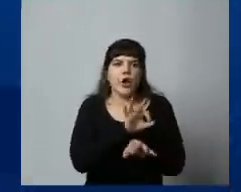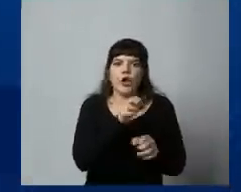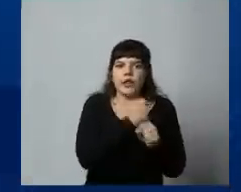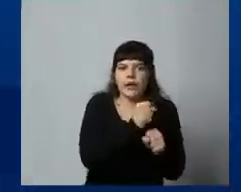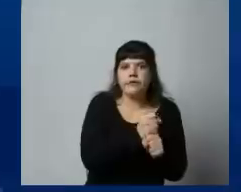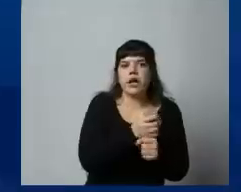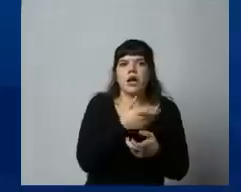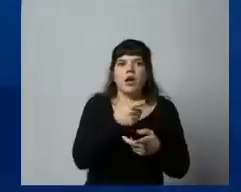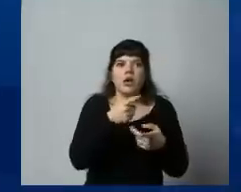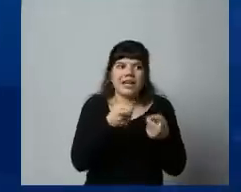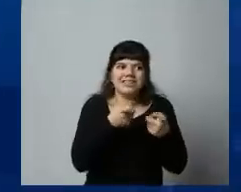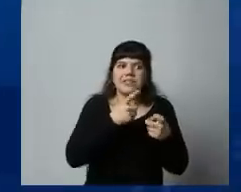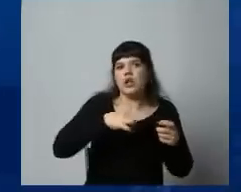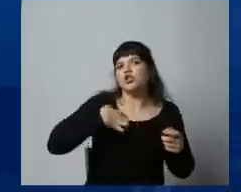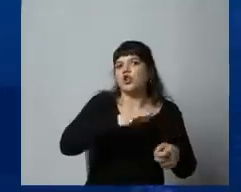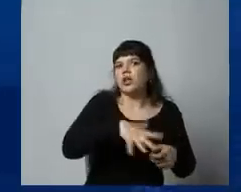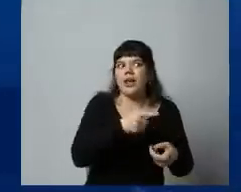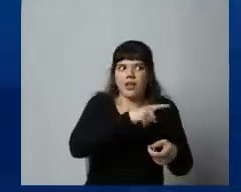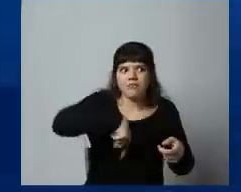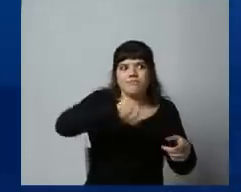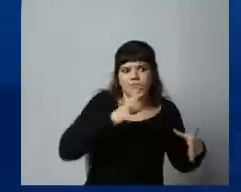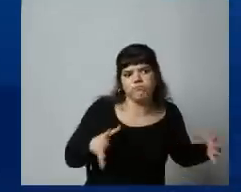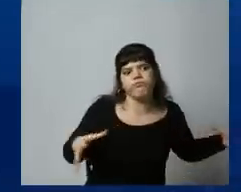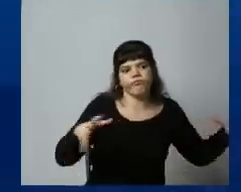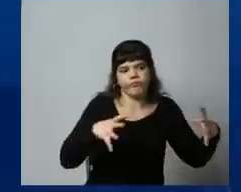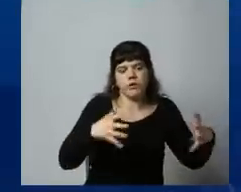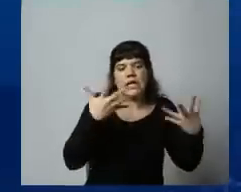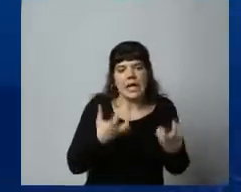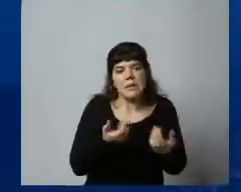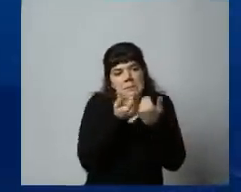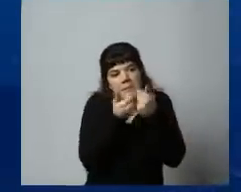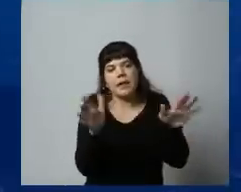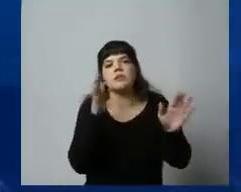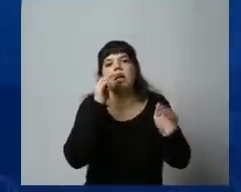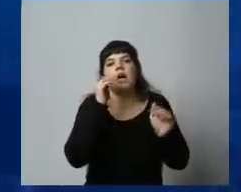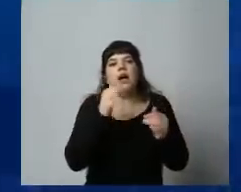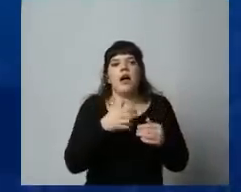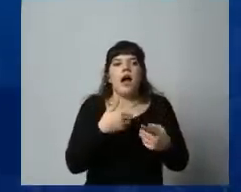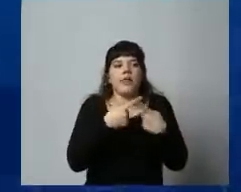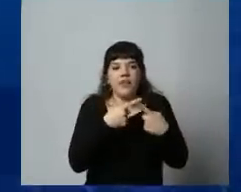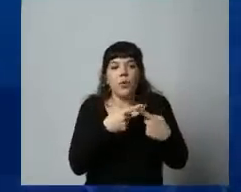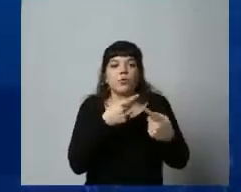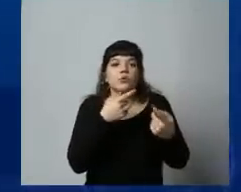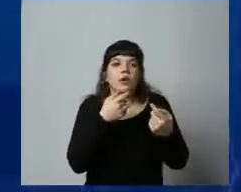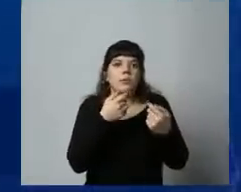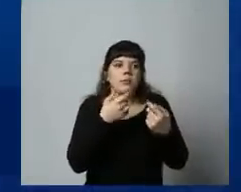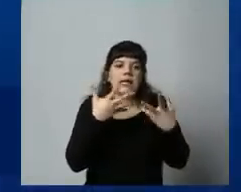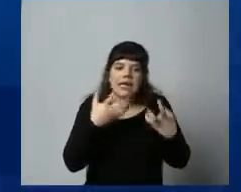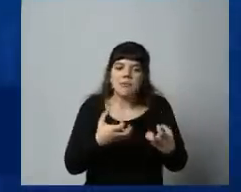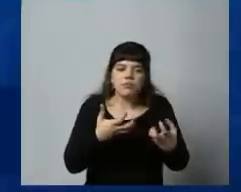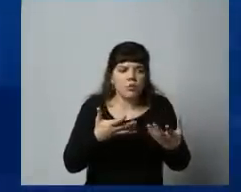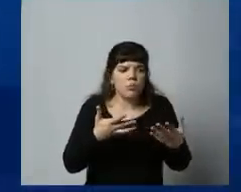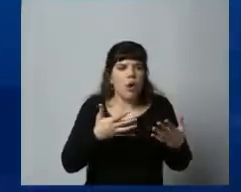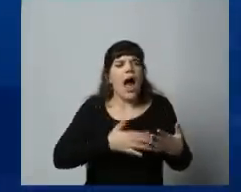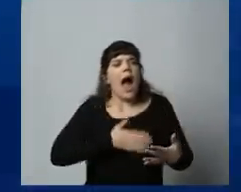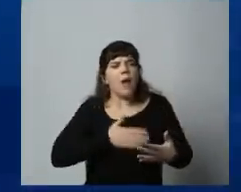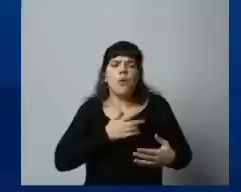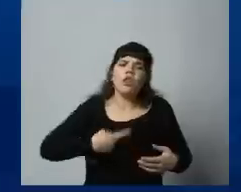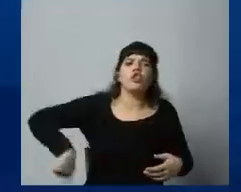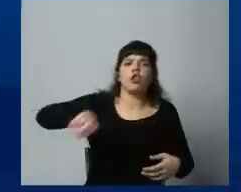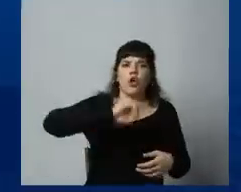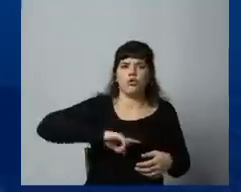canalicen en eso y estamos abriendo una discusión que queremos además construir amplios acuerdos no nos vamos a